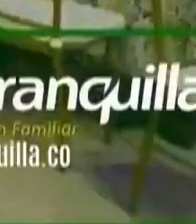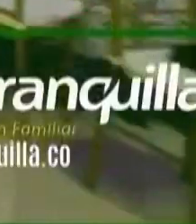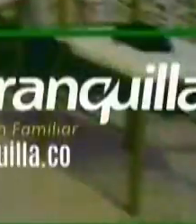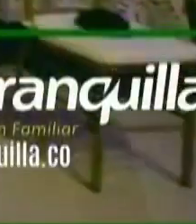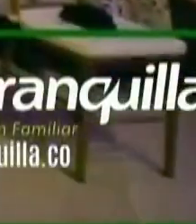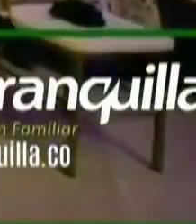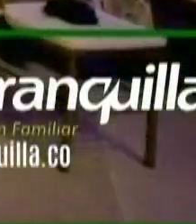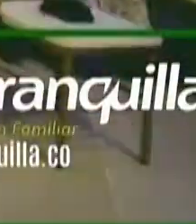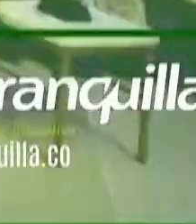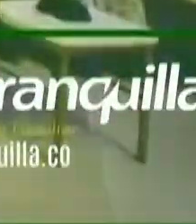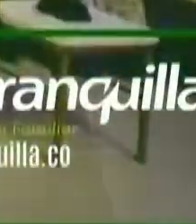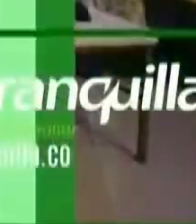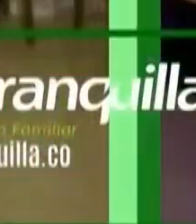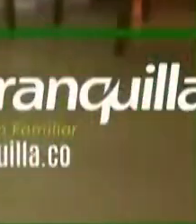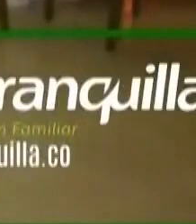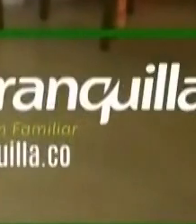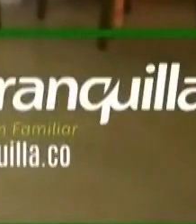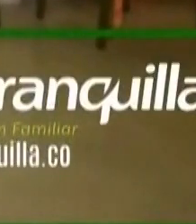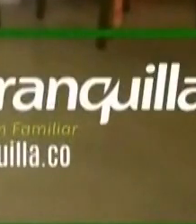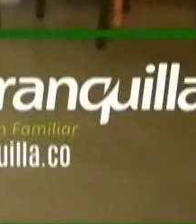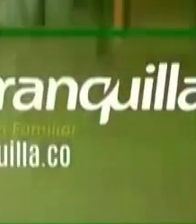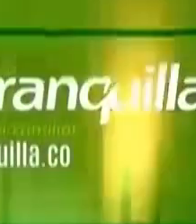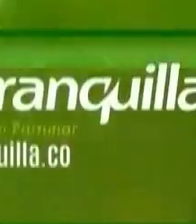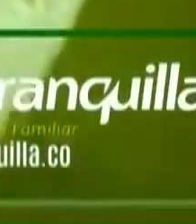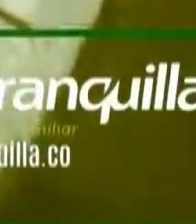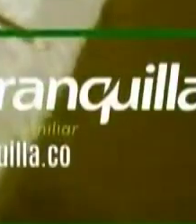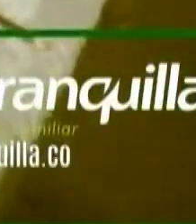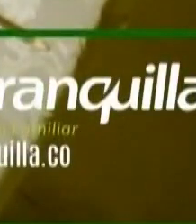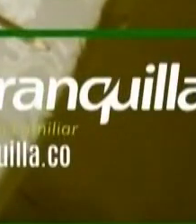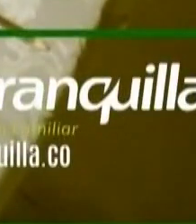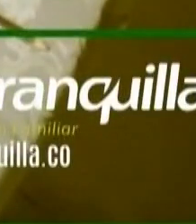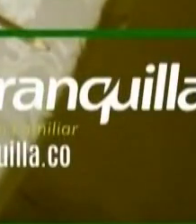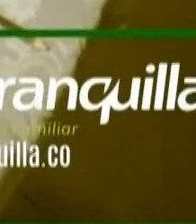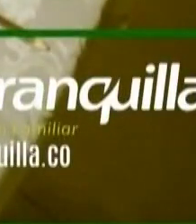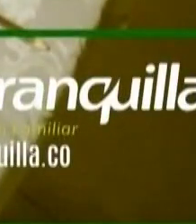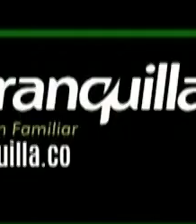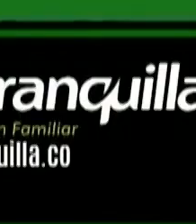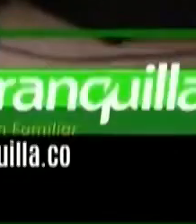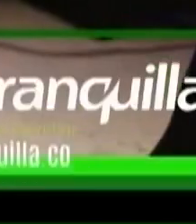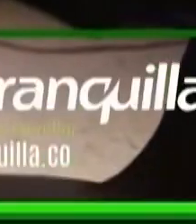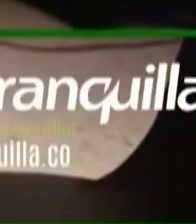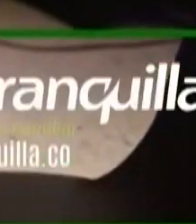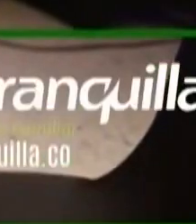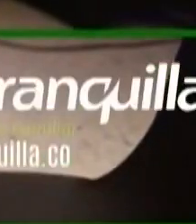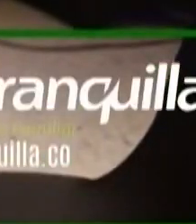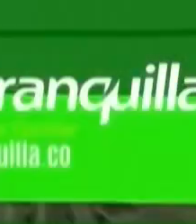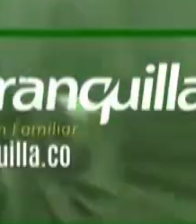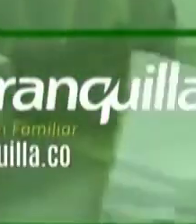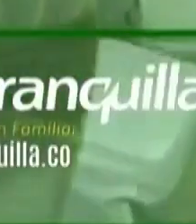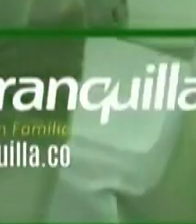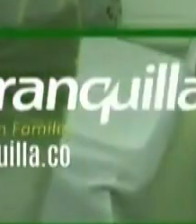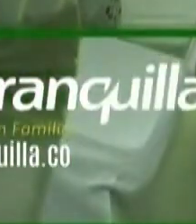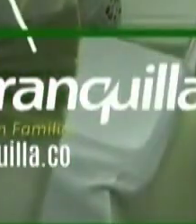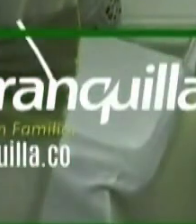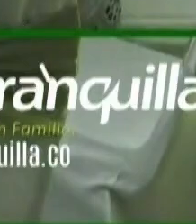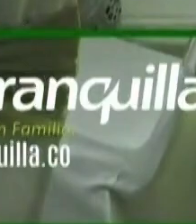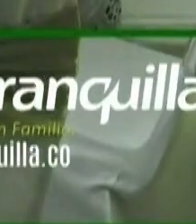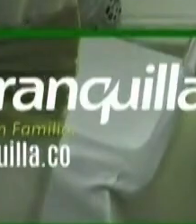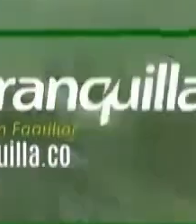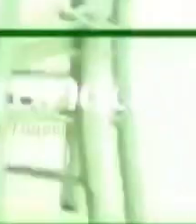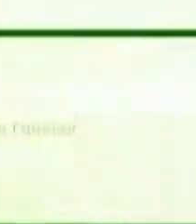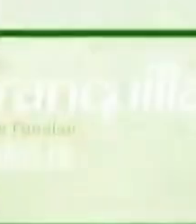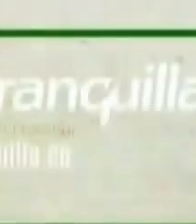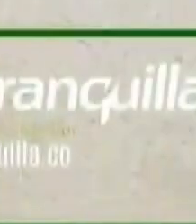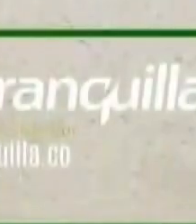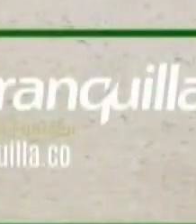Bodas, quinceañeros, baby showers. En Con Barranquilla tenemos lo necesario para que celebres con nosotros tu gran día. Catering, decoración,